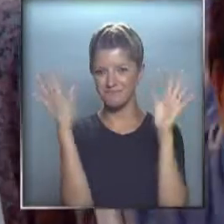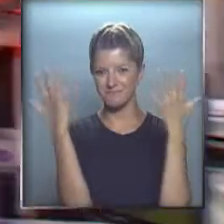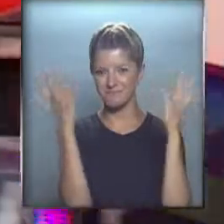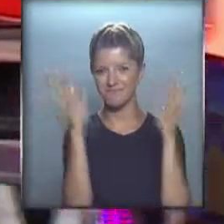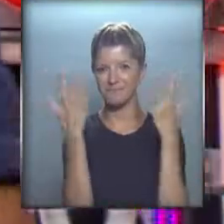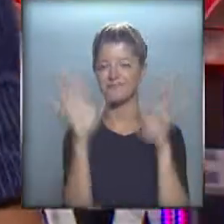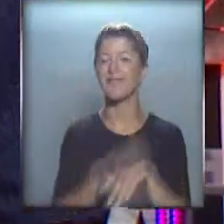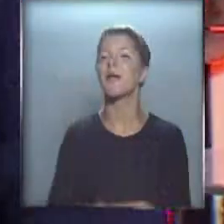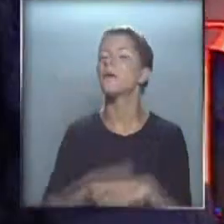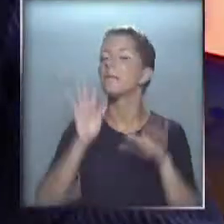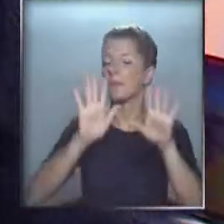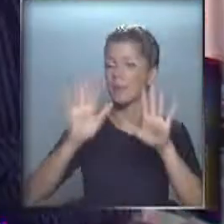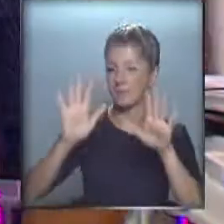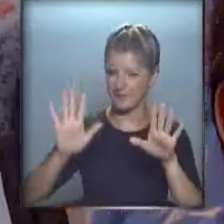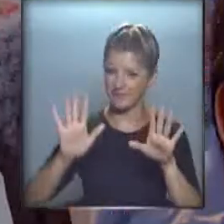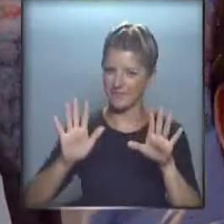Pero pará.